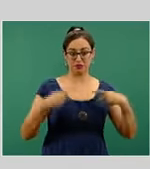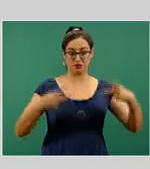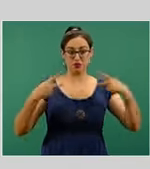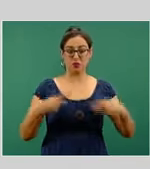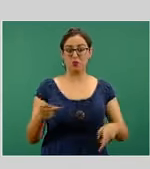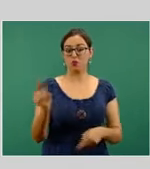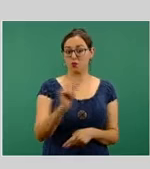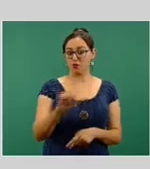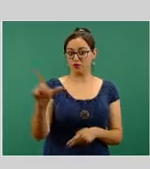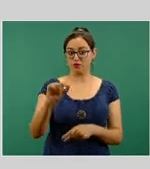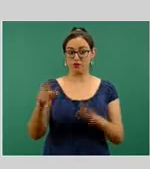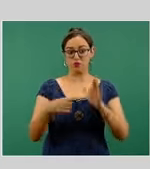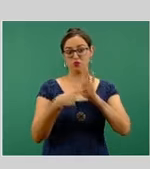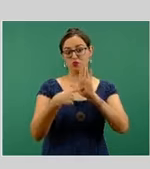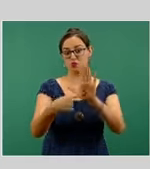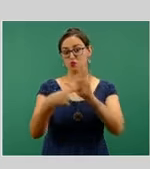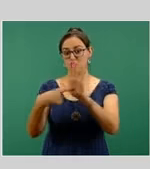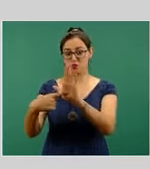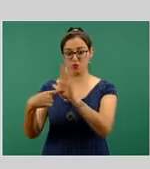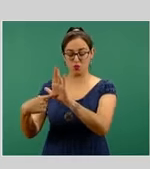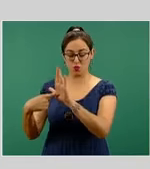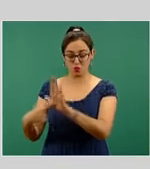manera virtual, los cuales la están